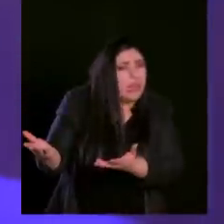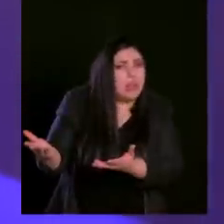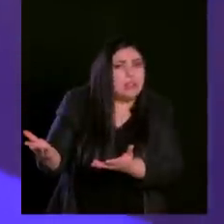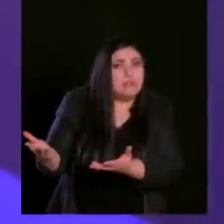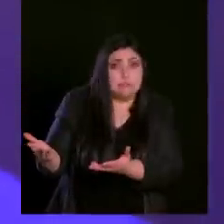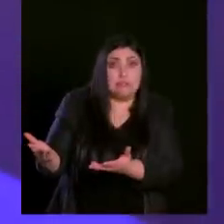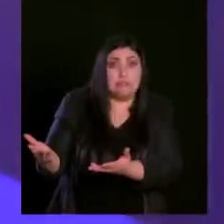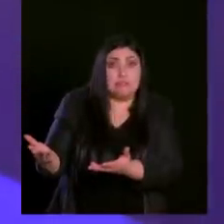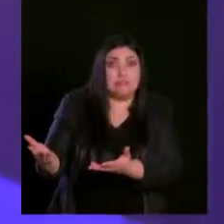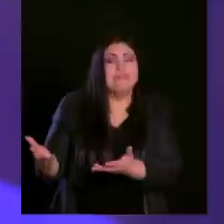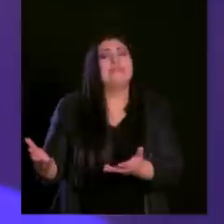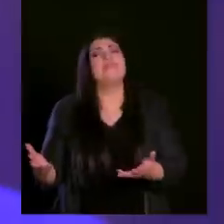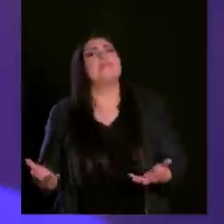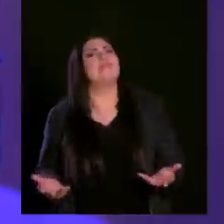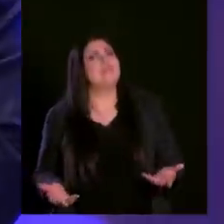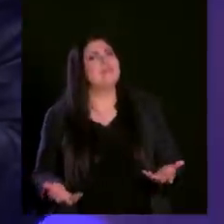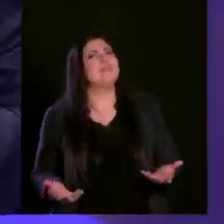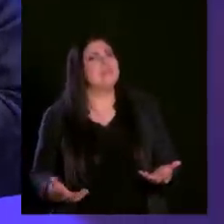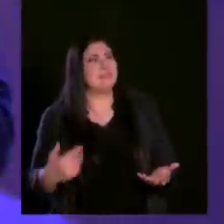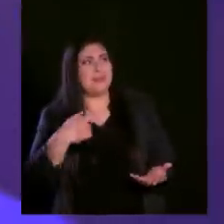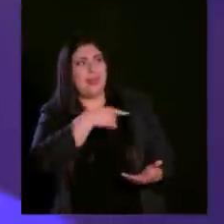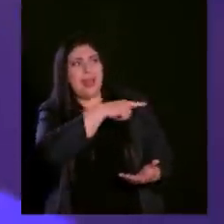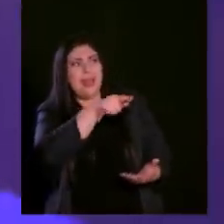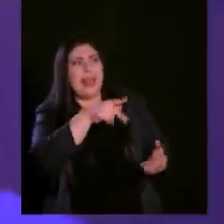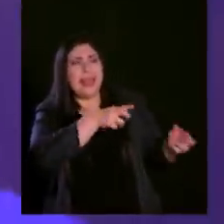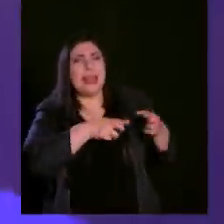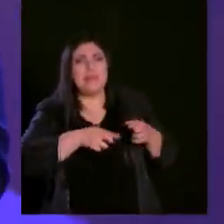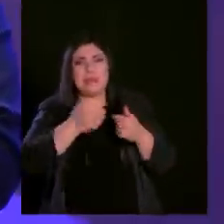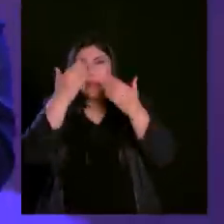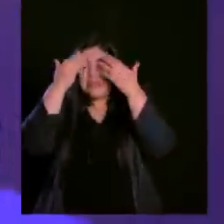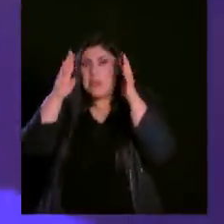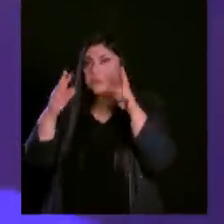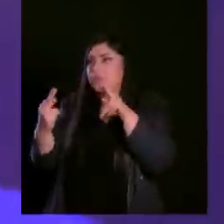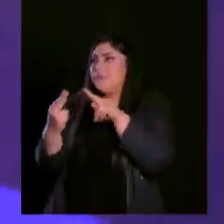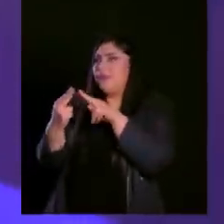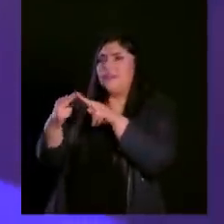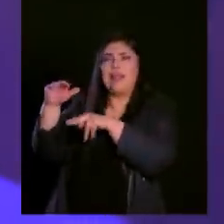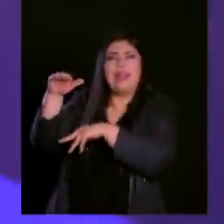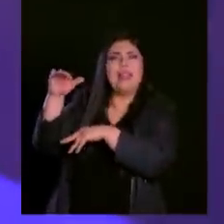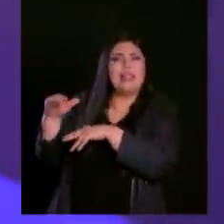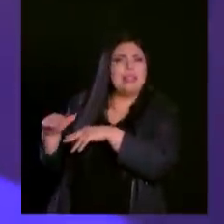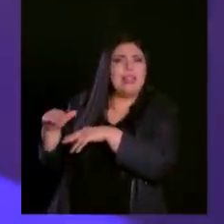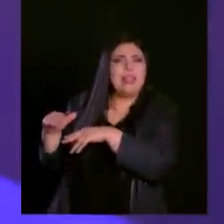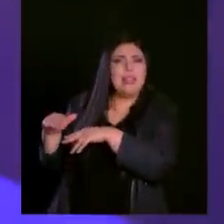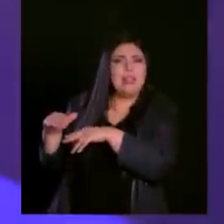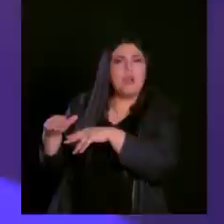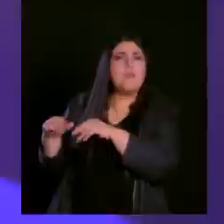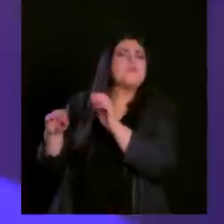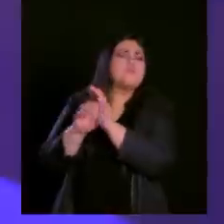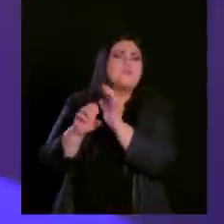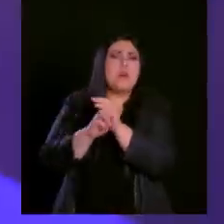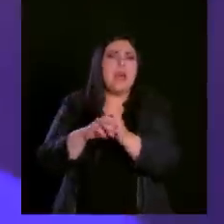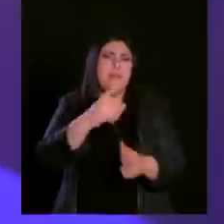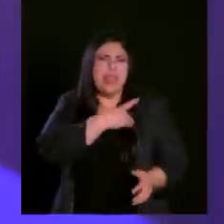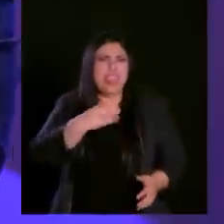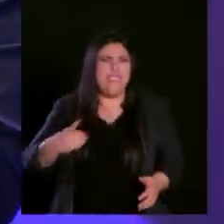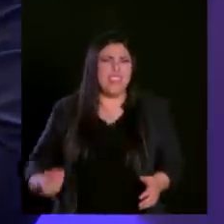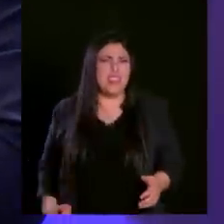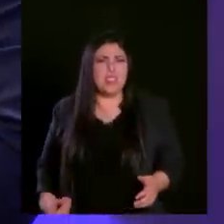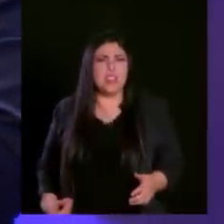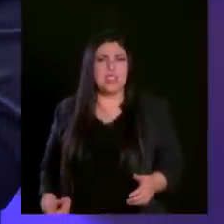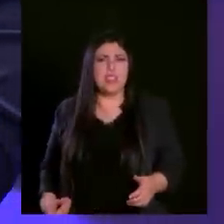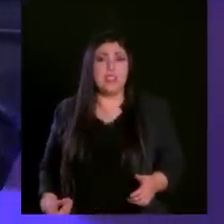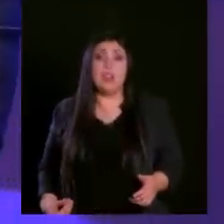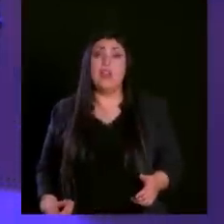te puede juzgar pero quieren quieren hacerte sentir de menos las tinieblas son expertos en hacernos sentir de menos